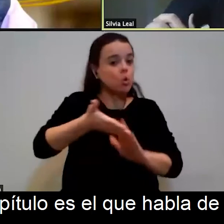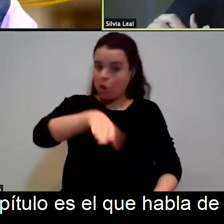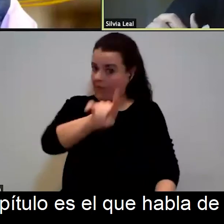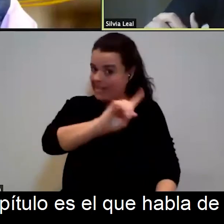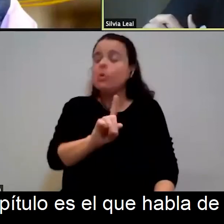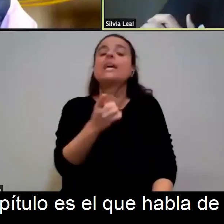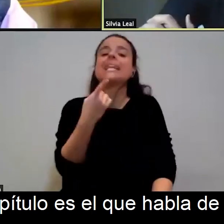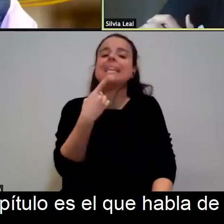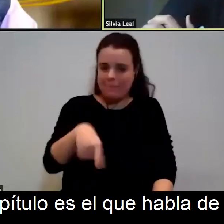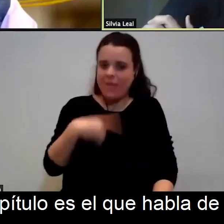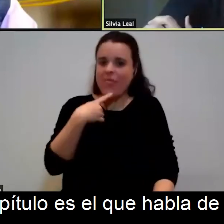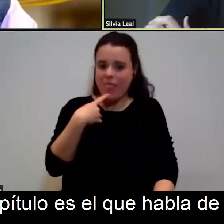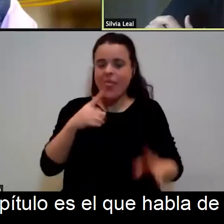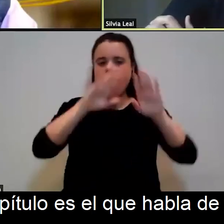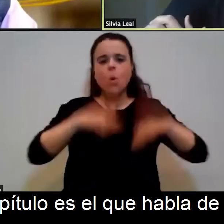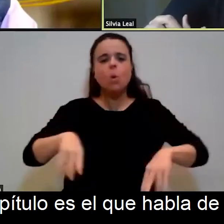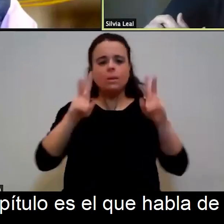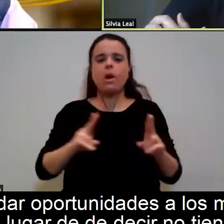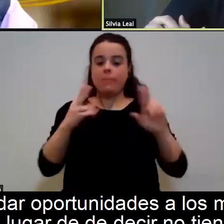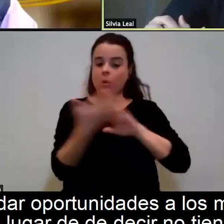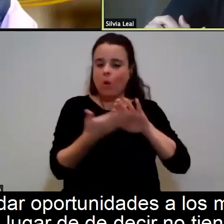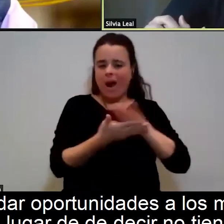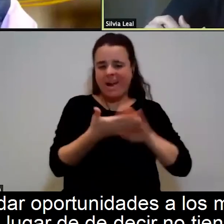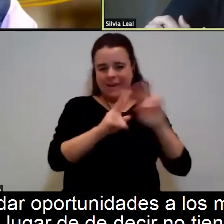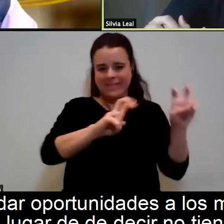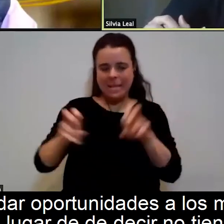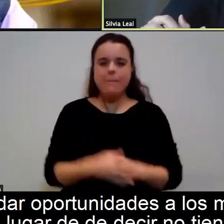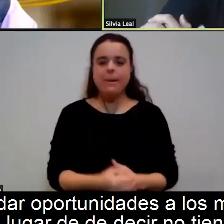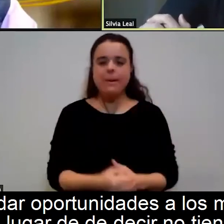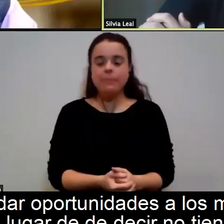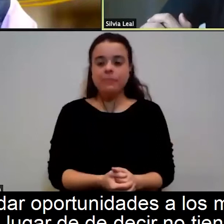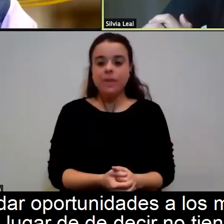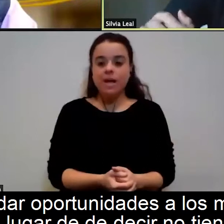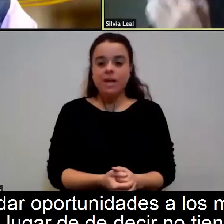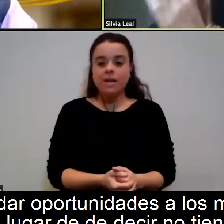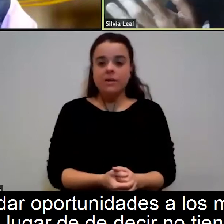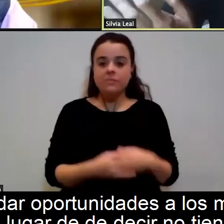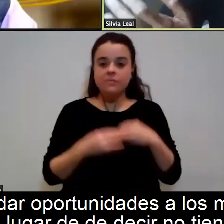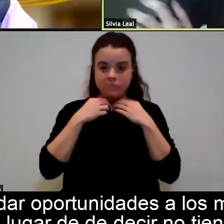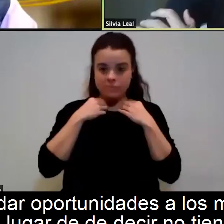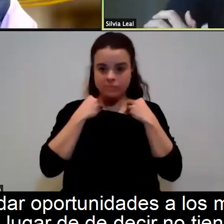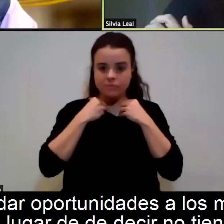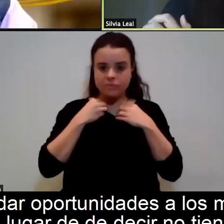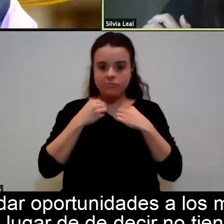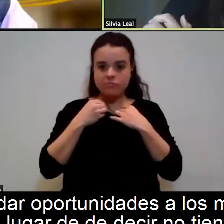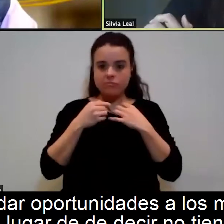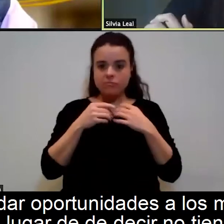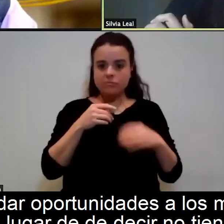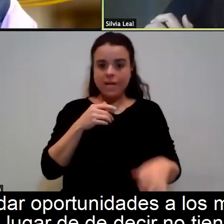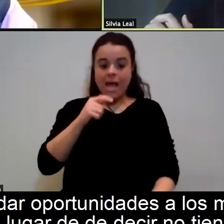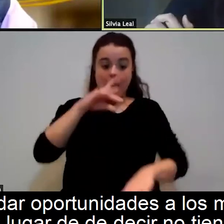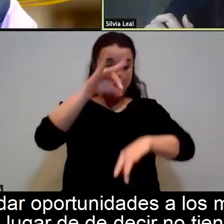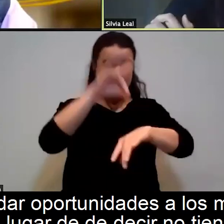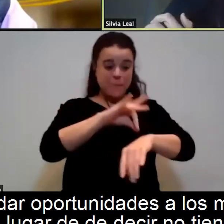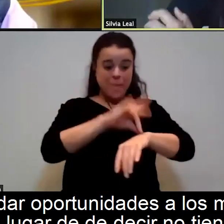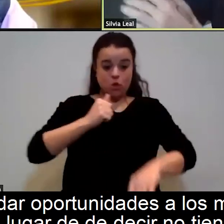es el último capítulo, es el que habla de todo esto, cada vez vamos a dar más oportunidades a los médicos de mirar a alguien